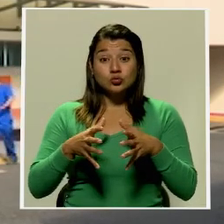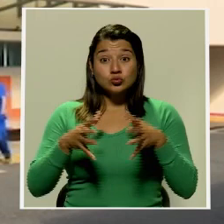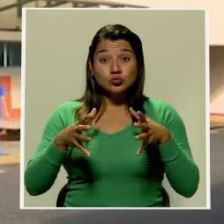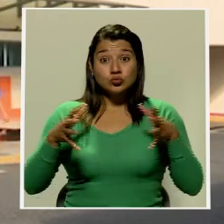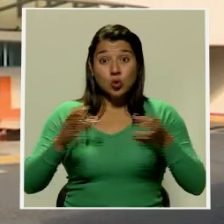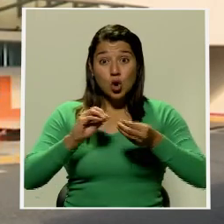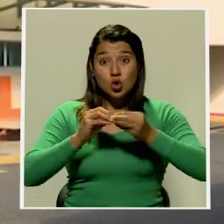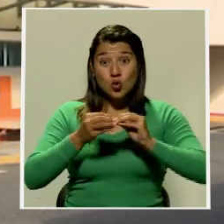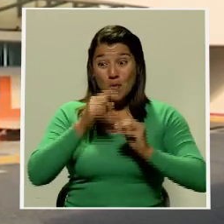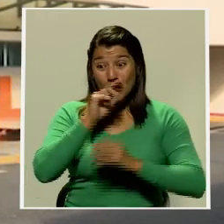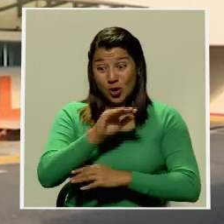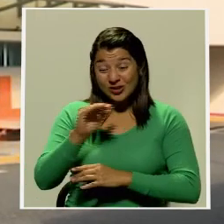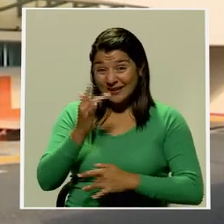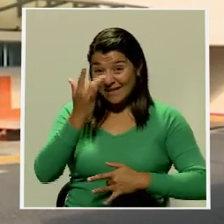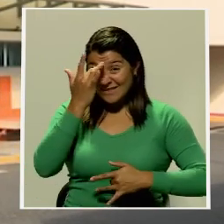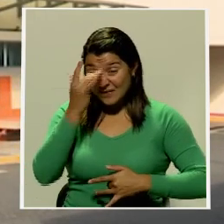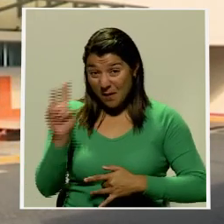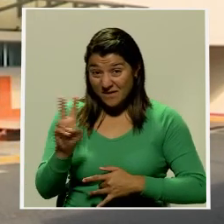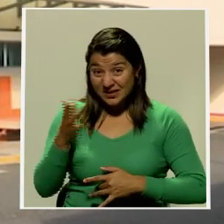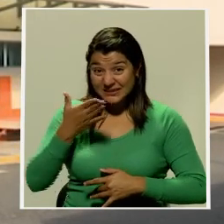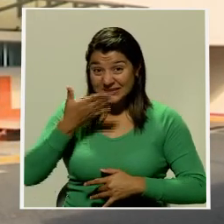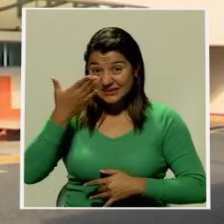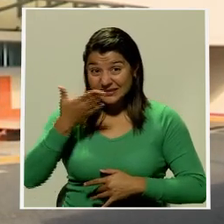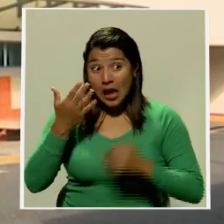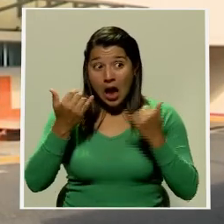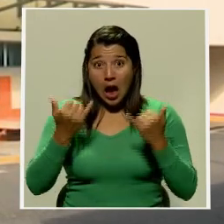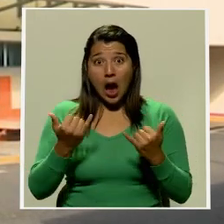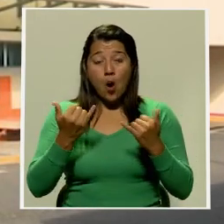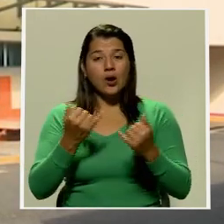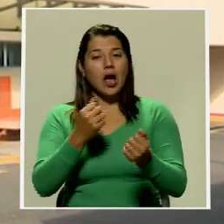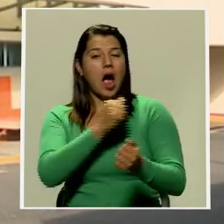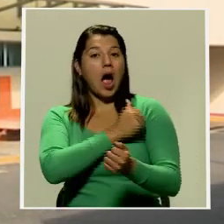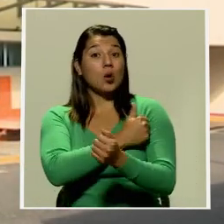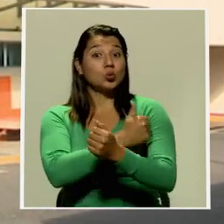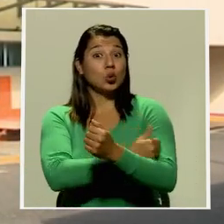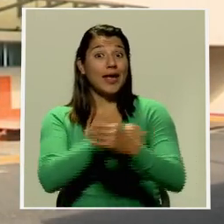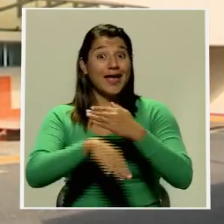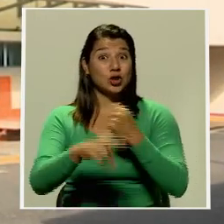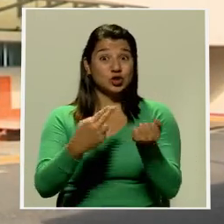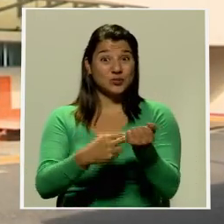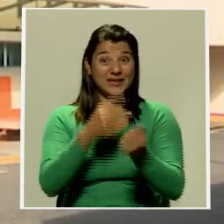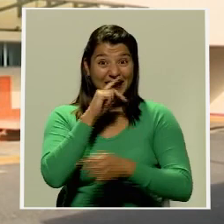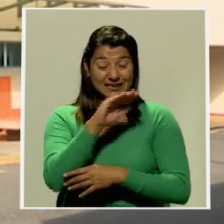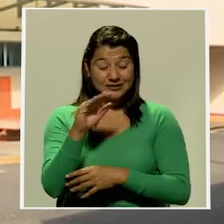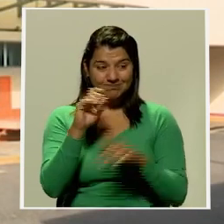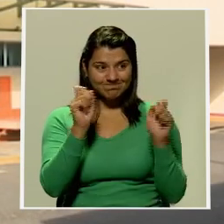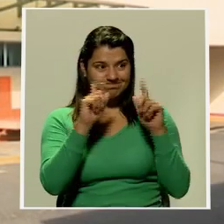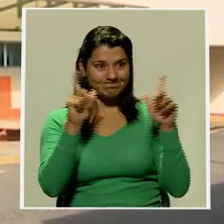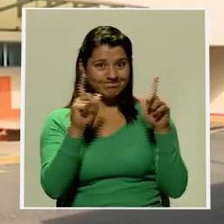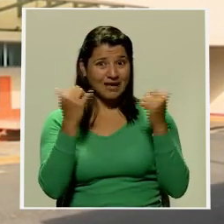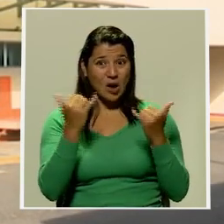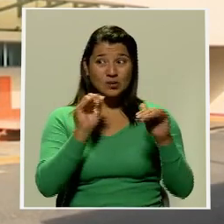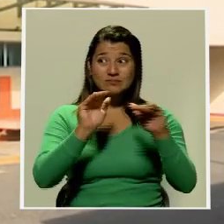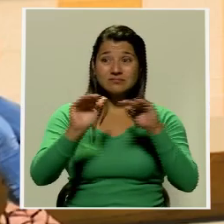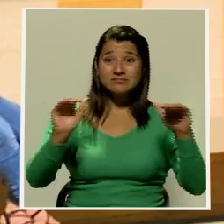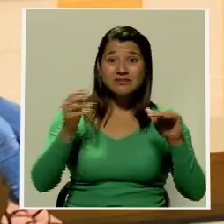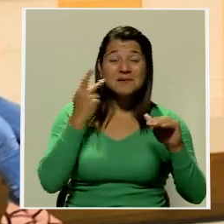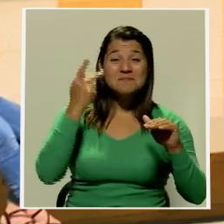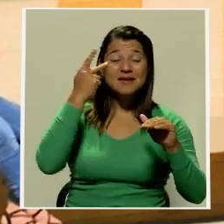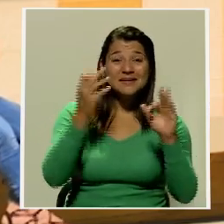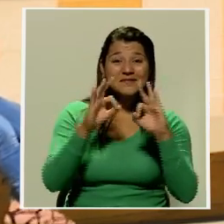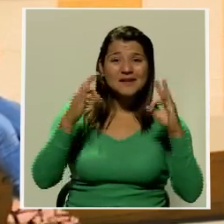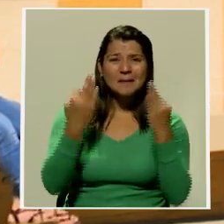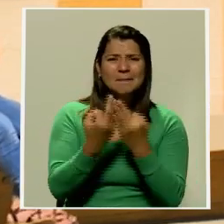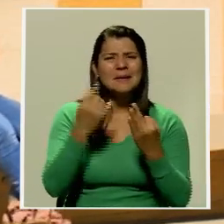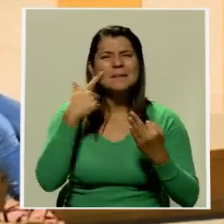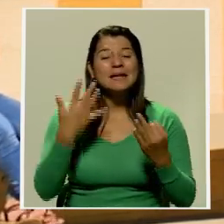por virus respiratorios puso en alerta a las autoridades del Hospital Nacional de Niños, quienes hacen un llamado a los padres de familia para que extremen las